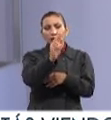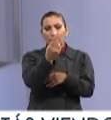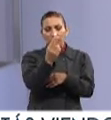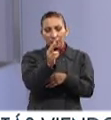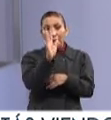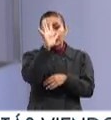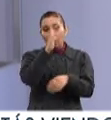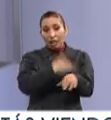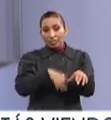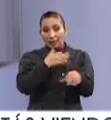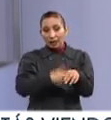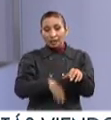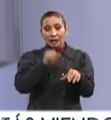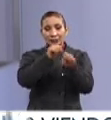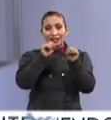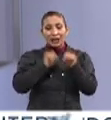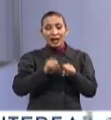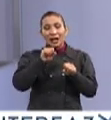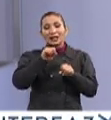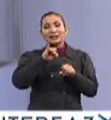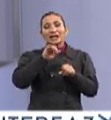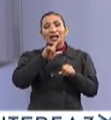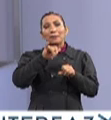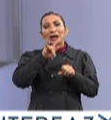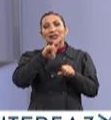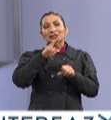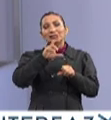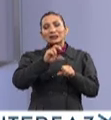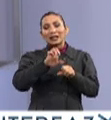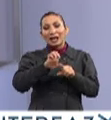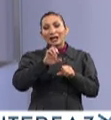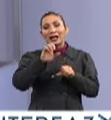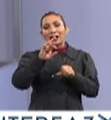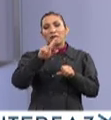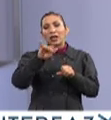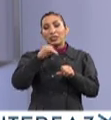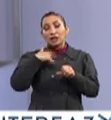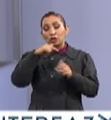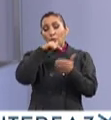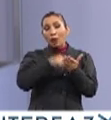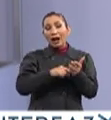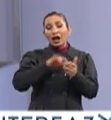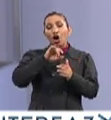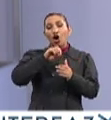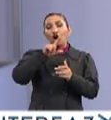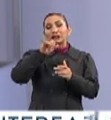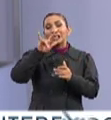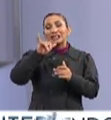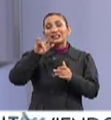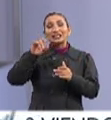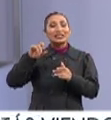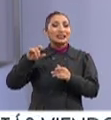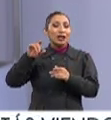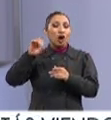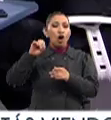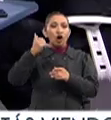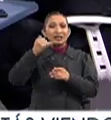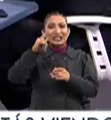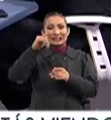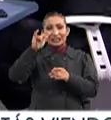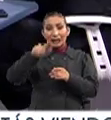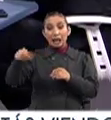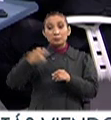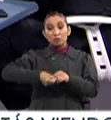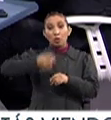de noviembre a las 5 de la tarde en la Sala Silvestre Revueltas del Conjunto Cultural Olin Yolistli. Es la única presentación de este nuevo disco Convergencias, por